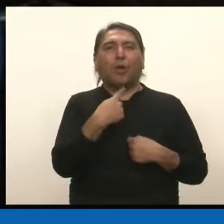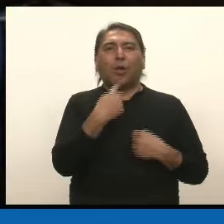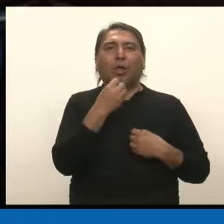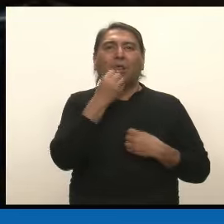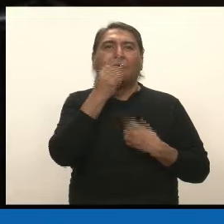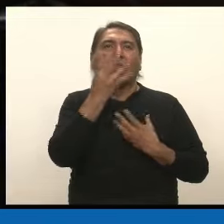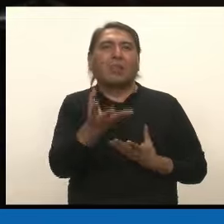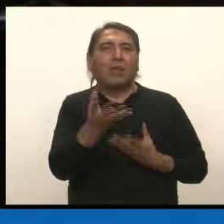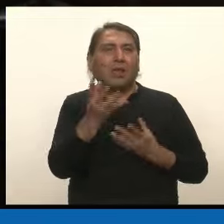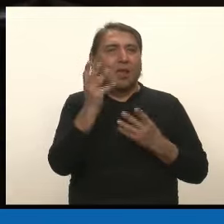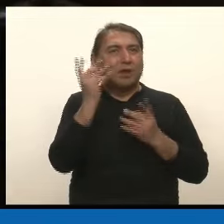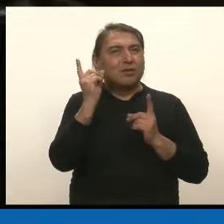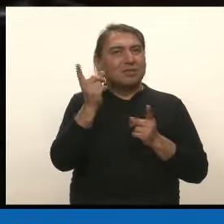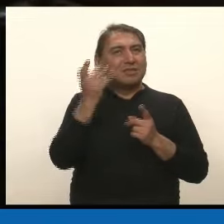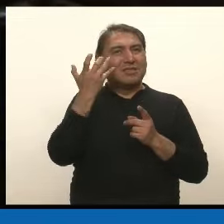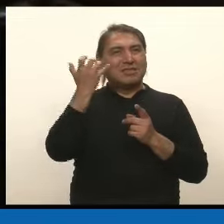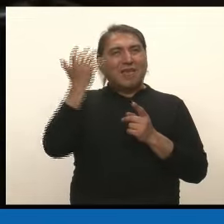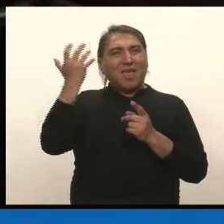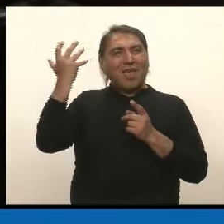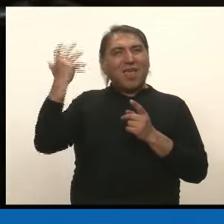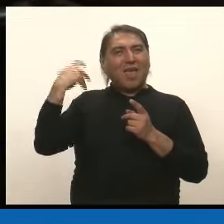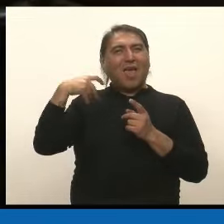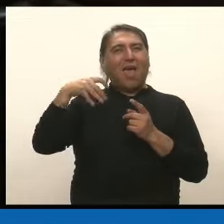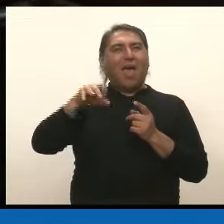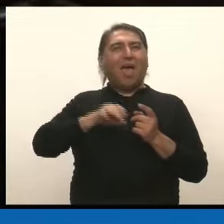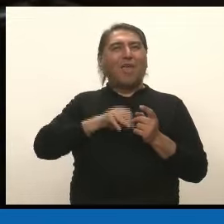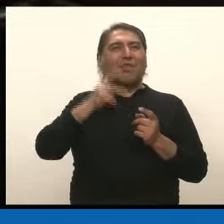manifestado allá por el año